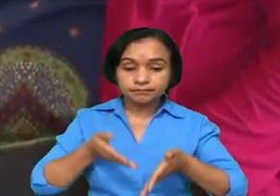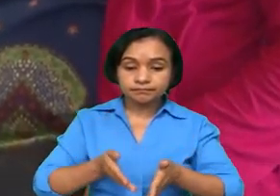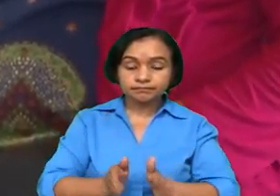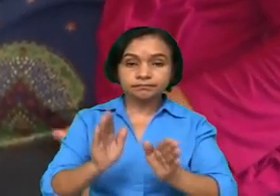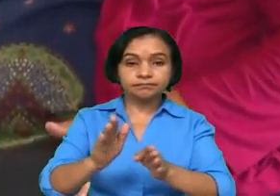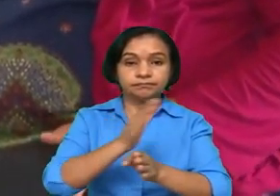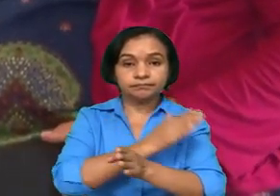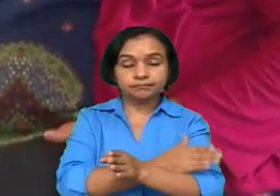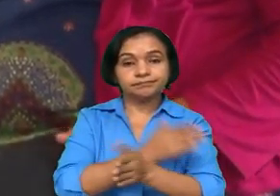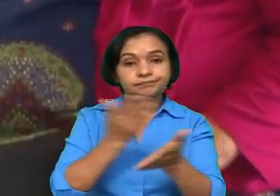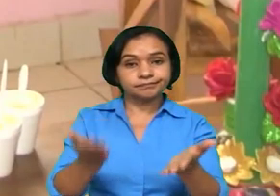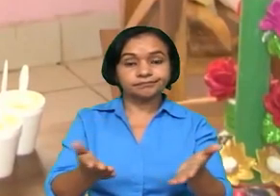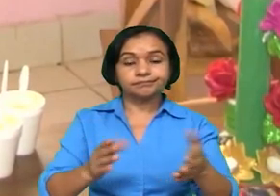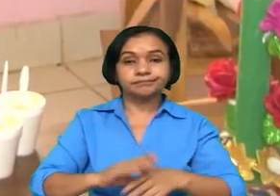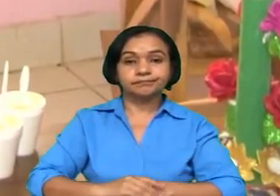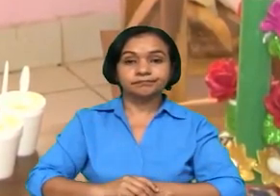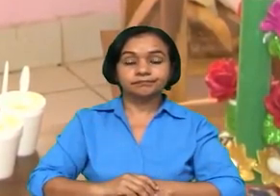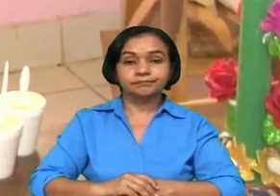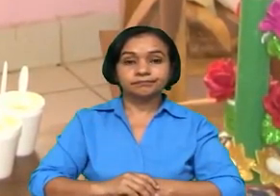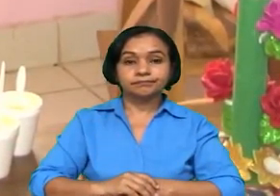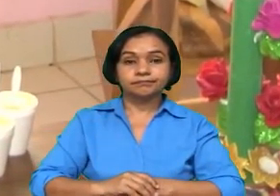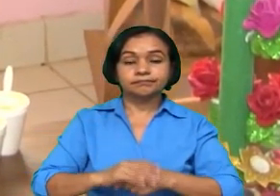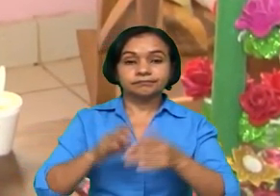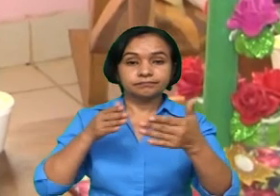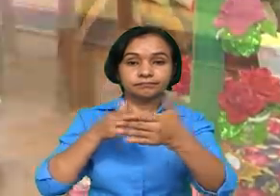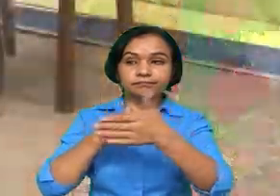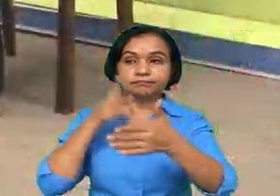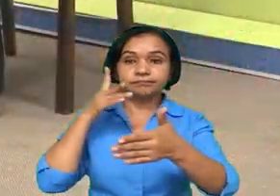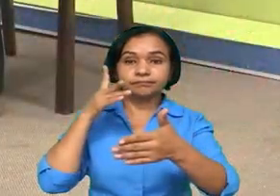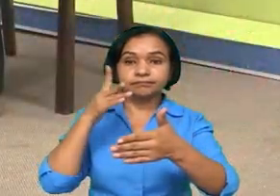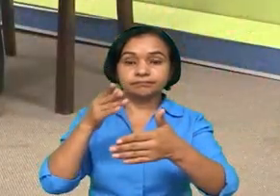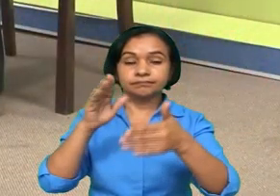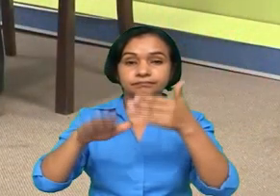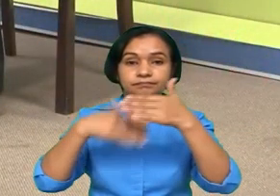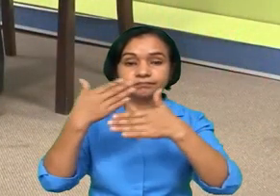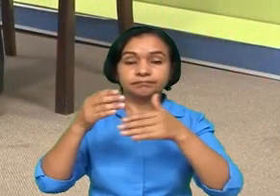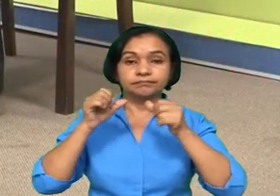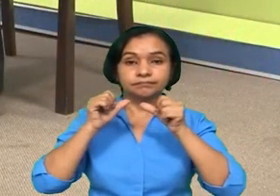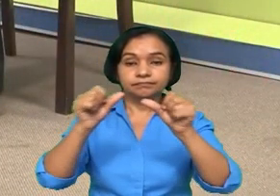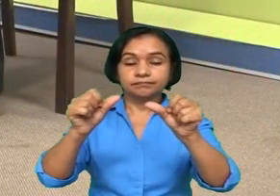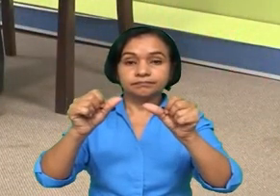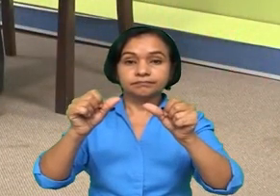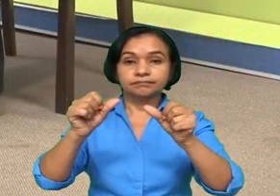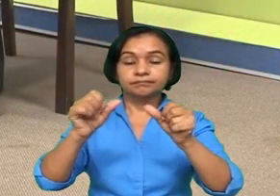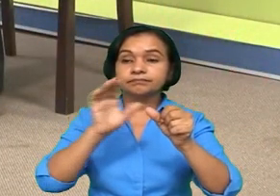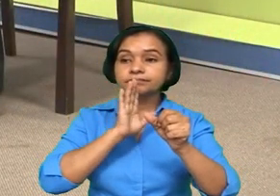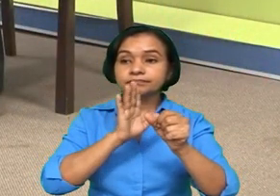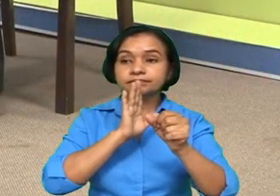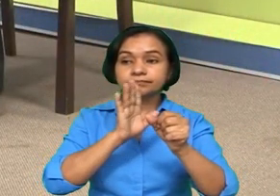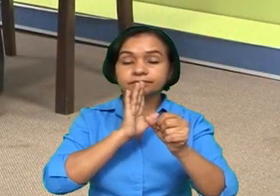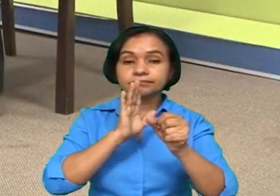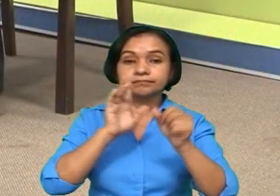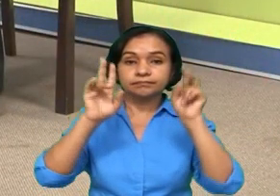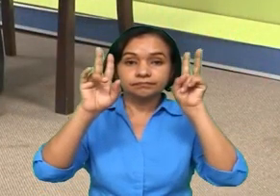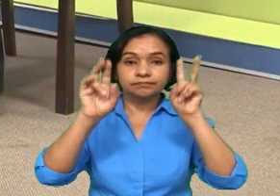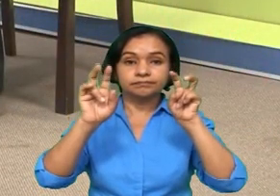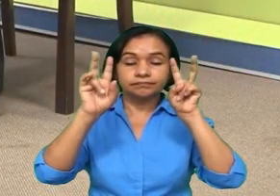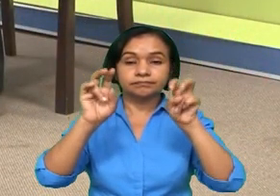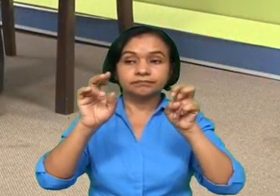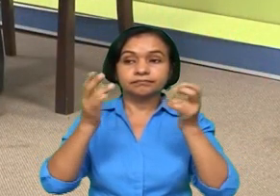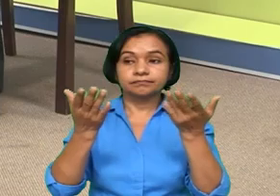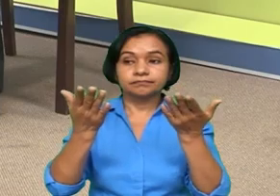prematuro, básicamente. ¿Ya? Ok, doctora, nos vamos a una pausa. Cuando regresemos vamos a seguir conversando más sobre este tema.